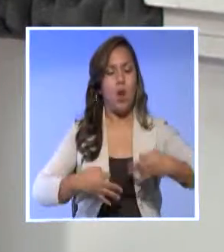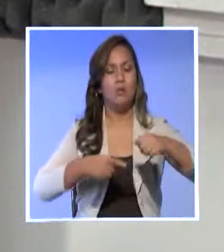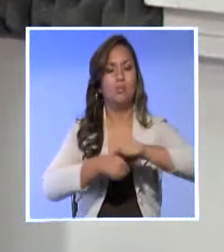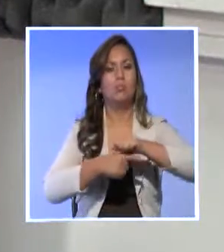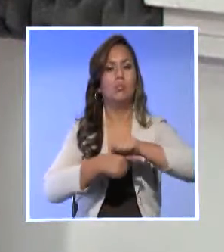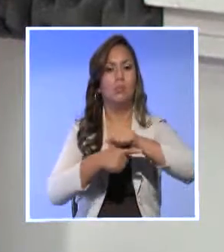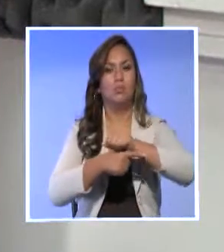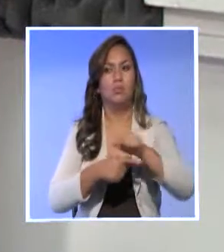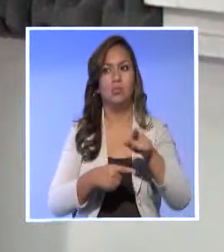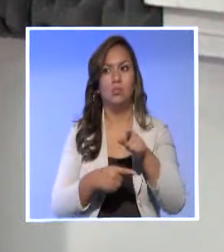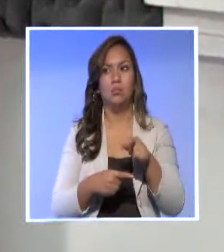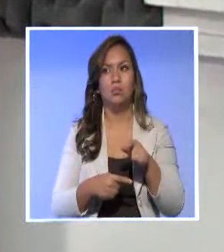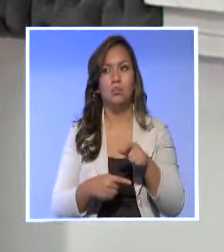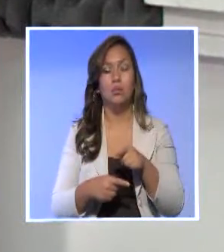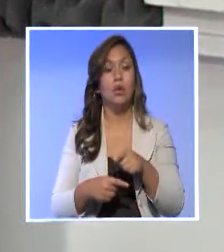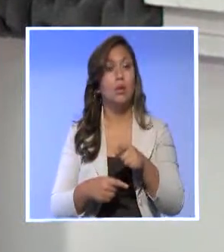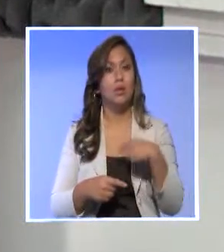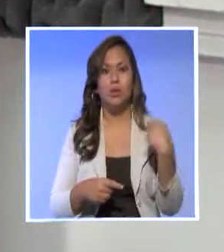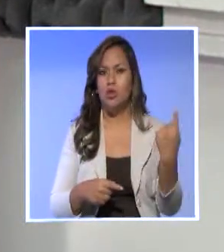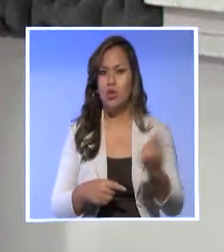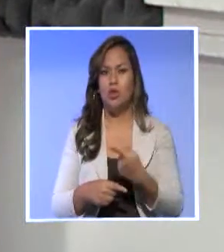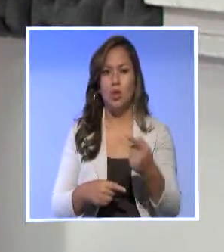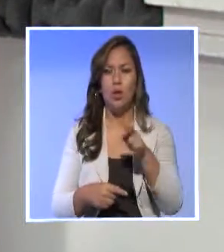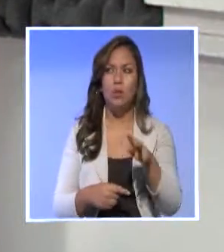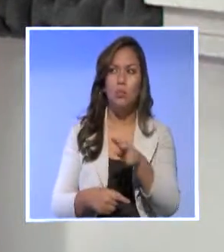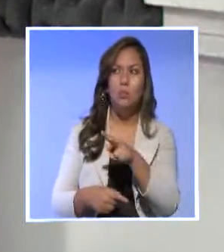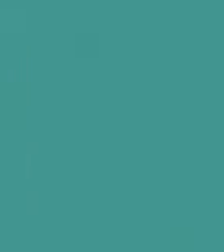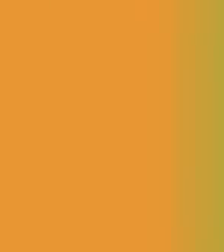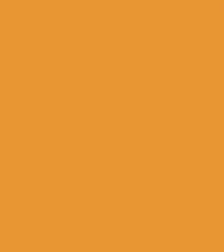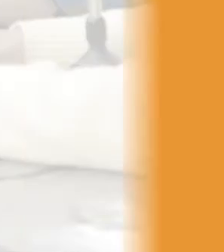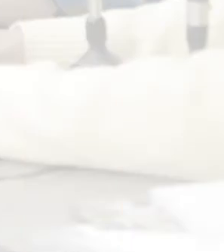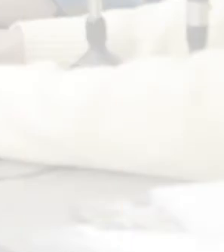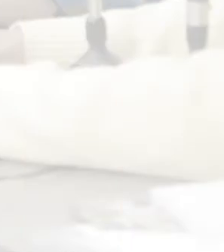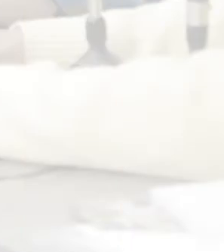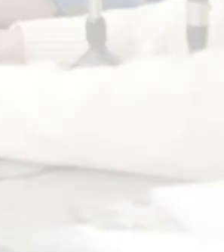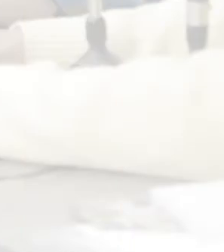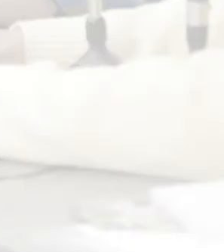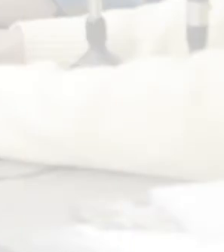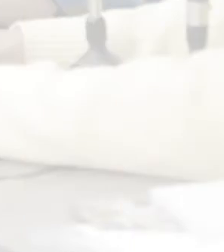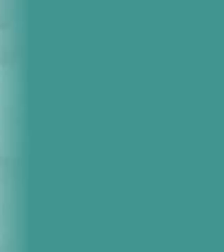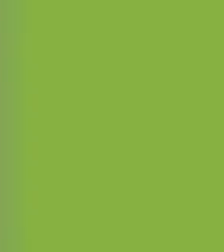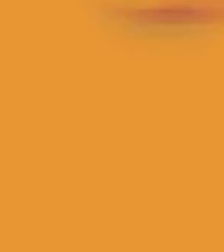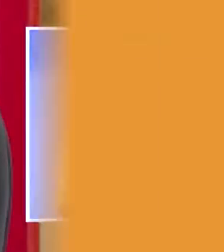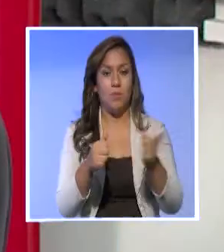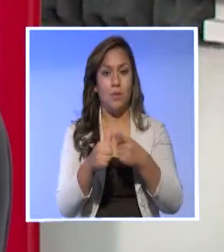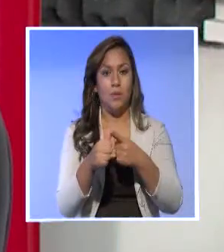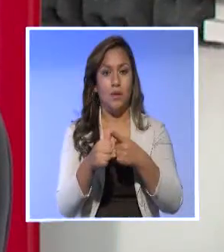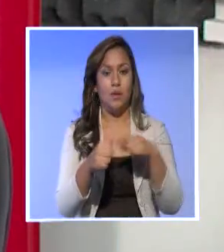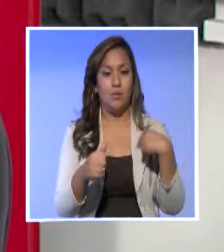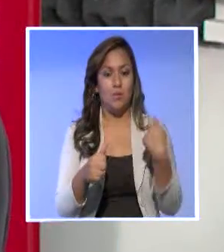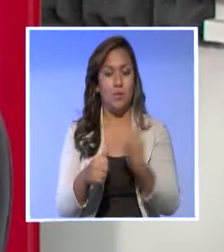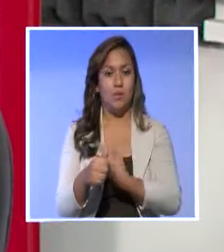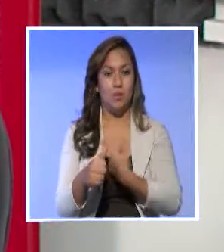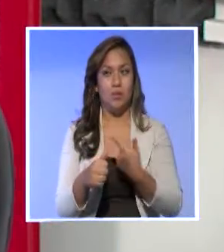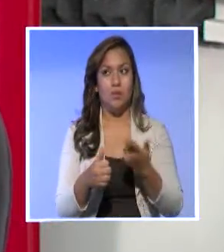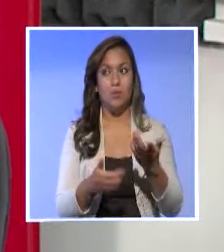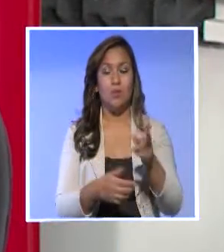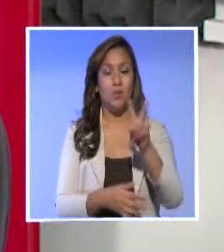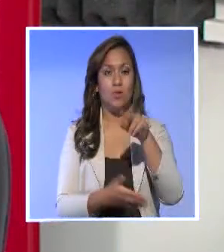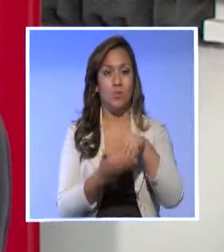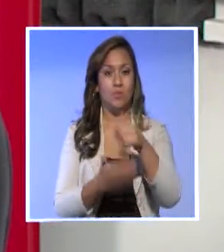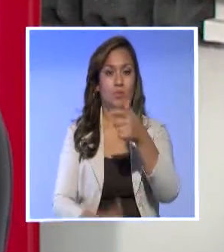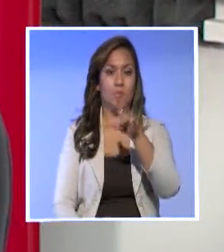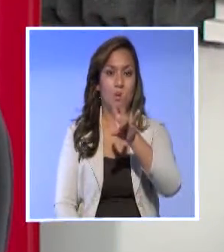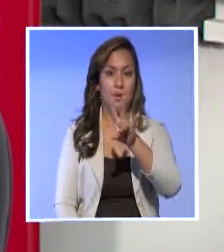rechazar venga de donde venga cualquier acto de corrupción a recibir el 2017